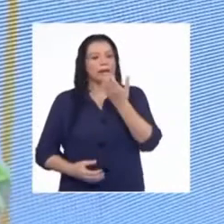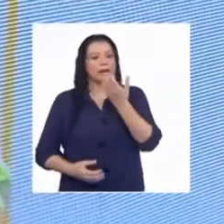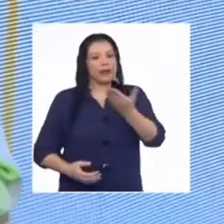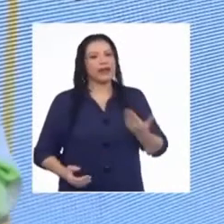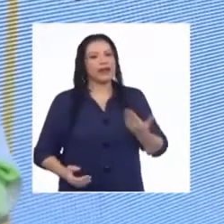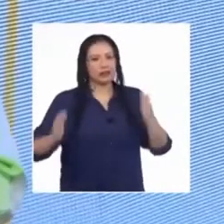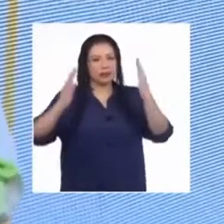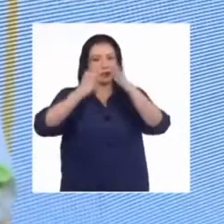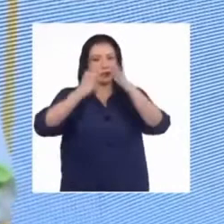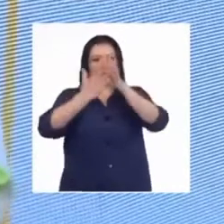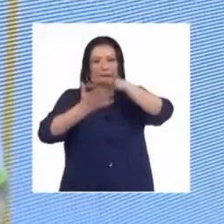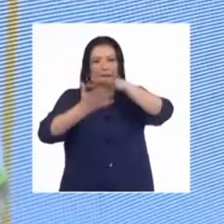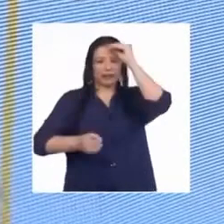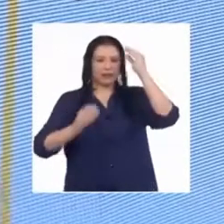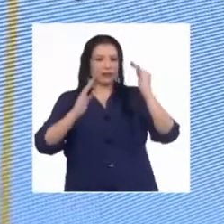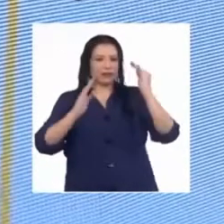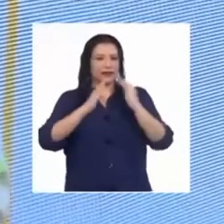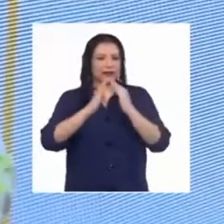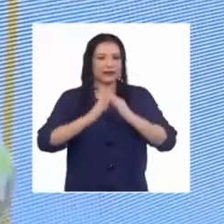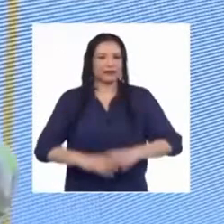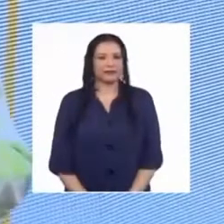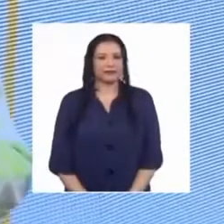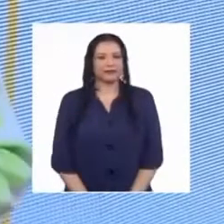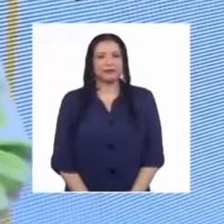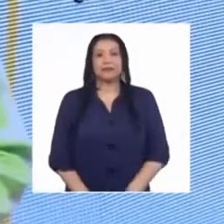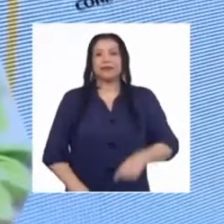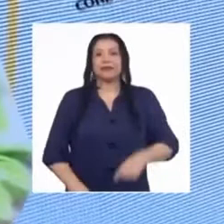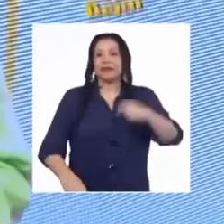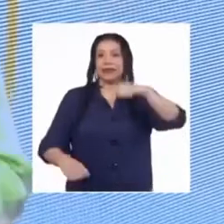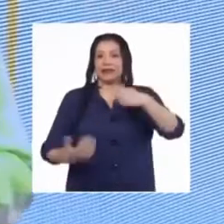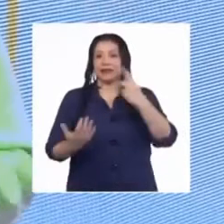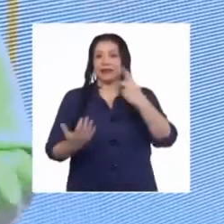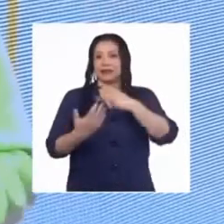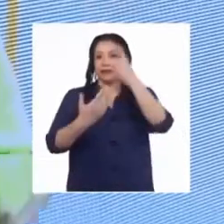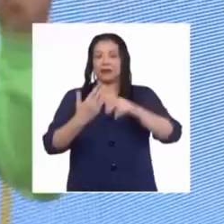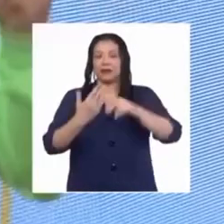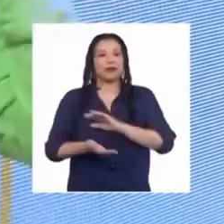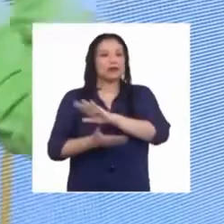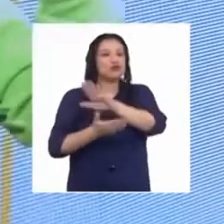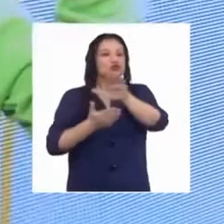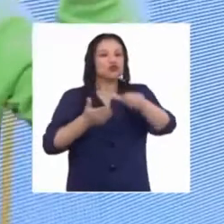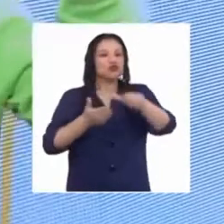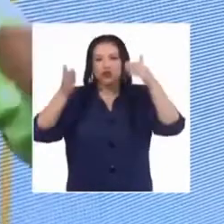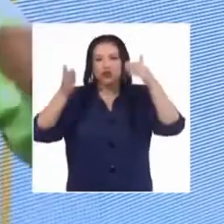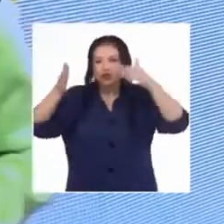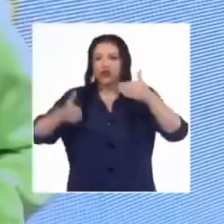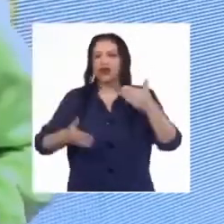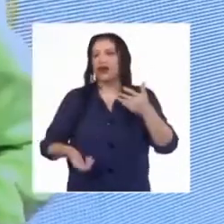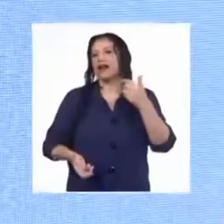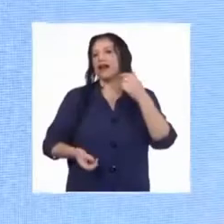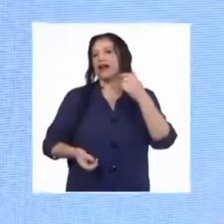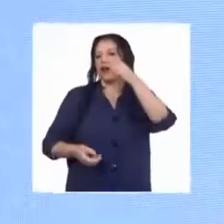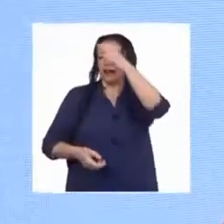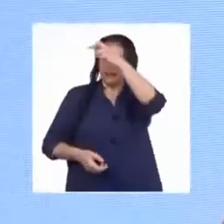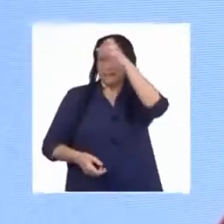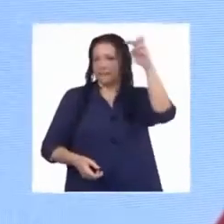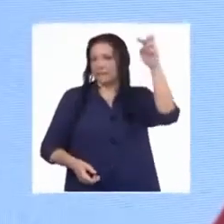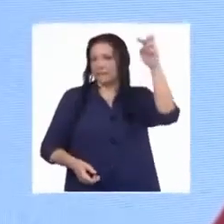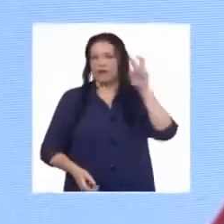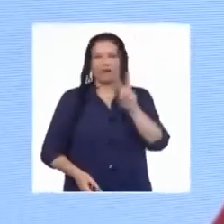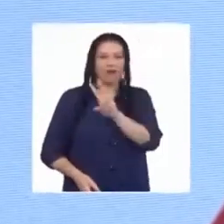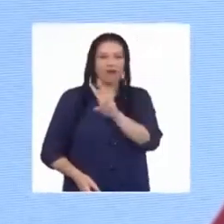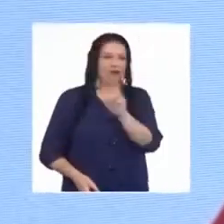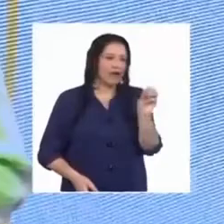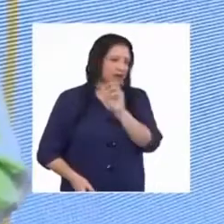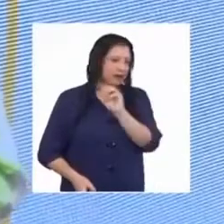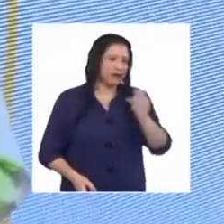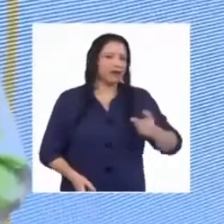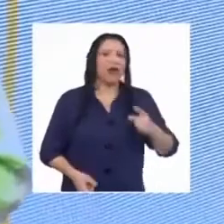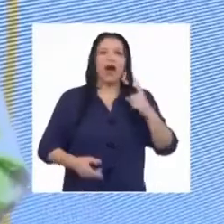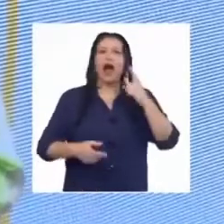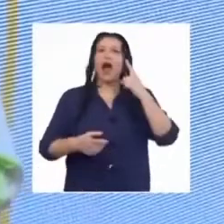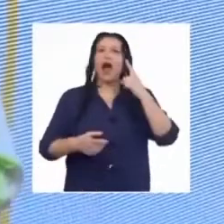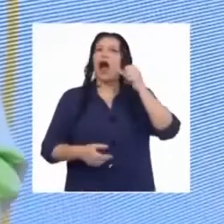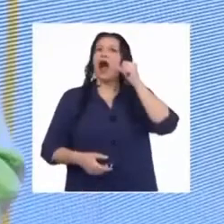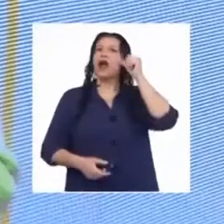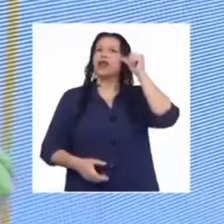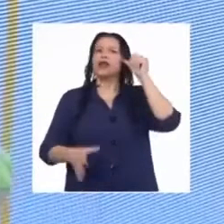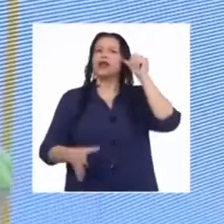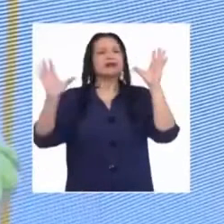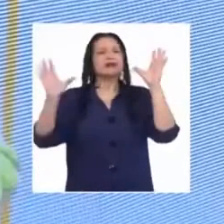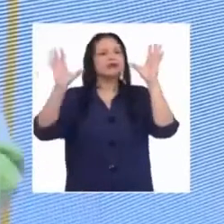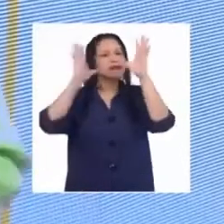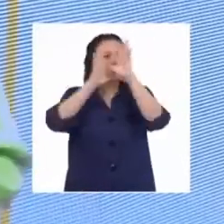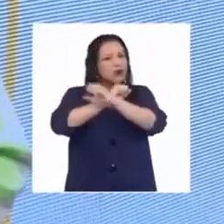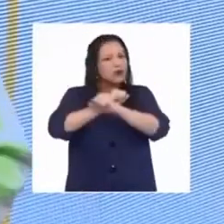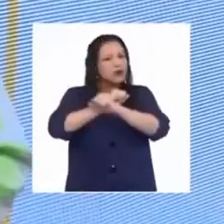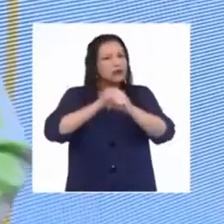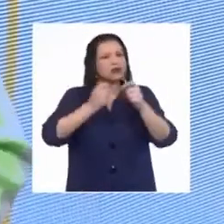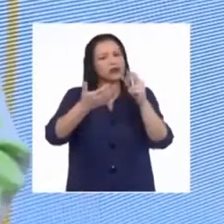programa de Kichik, Aprendo en Casa Nishan. Y este programa es para todos de la promo 2020. Les cuento que ayer en la noche estuve revisando